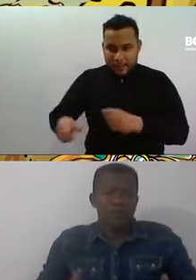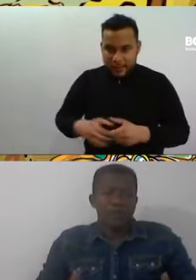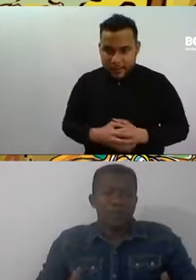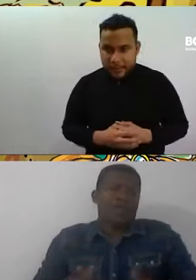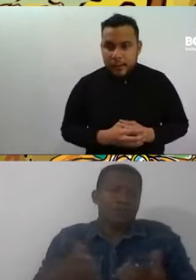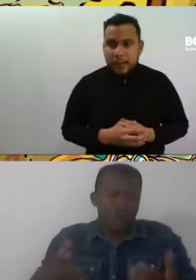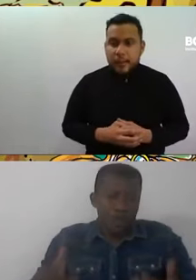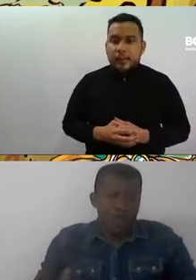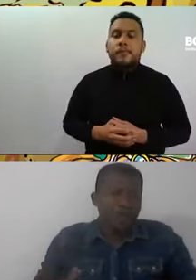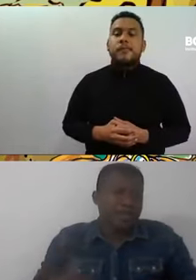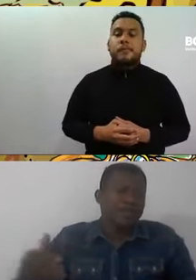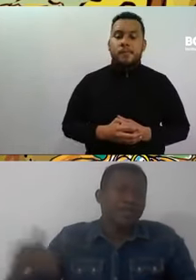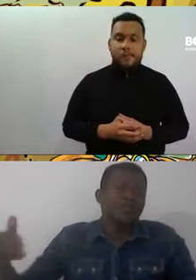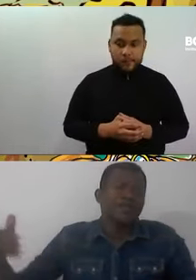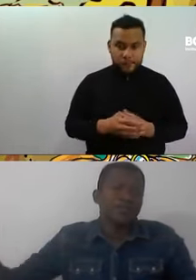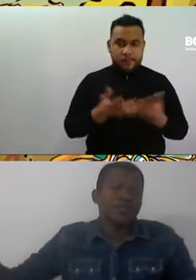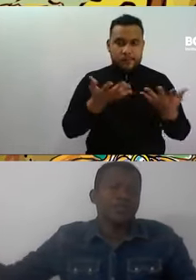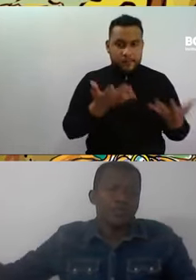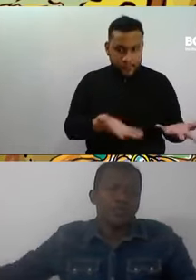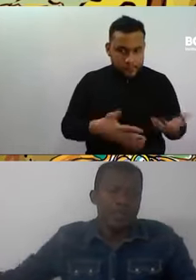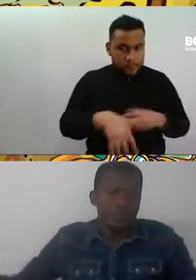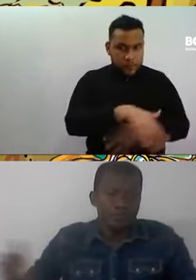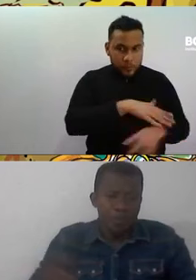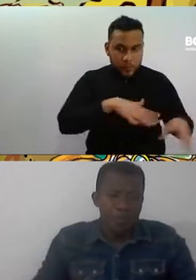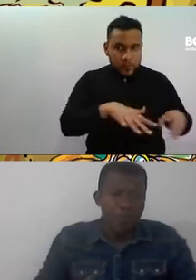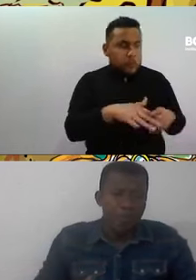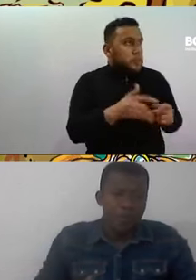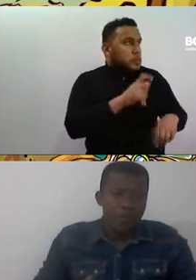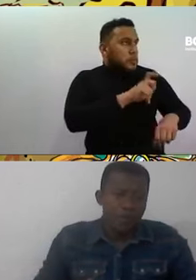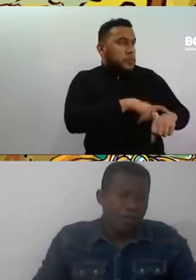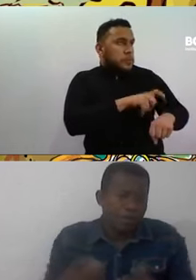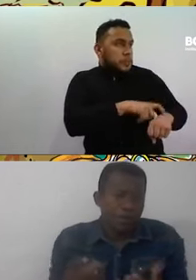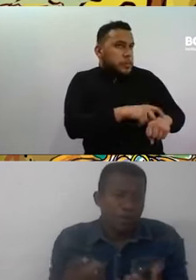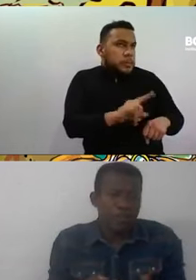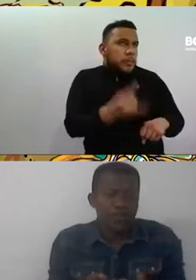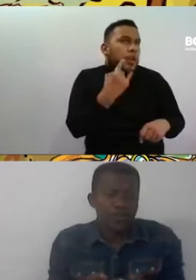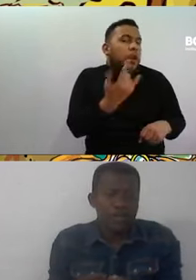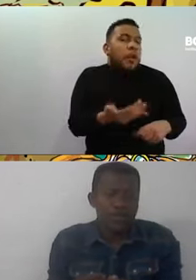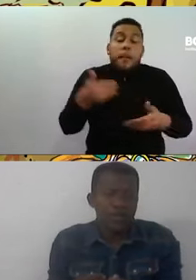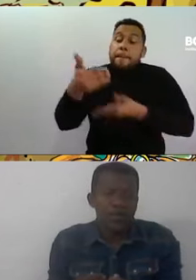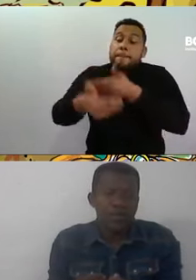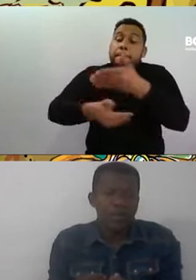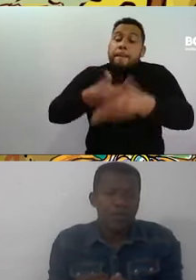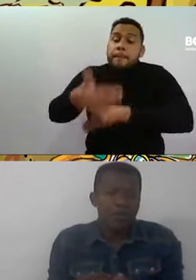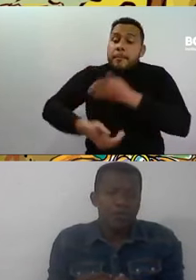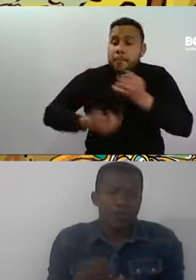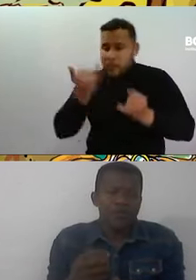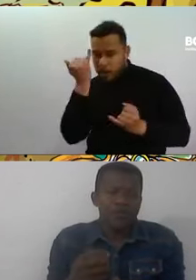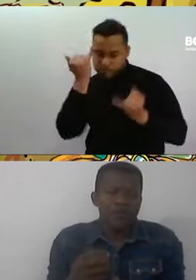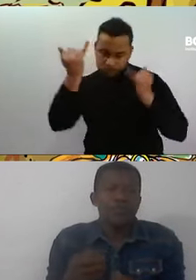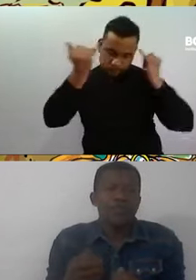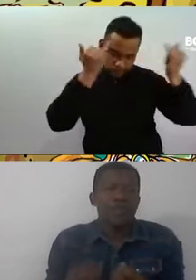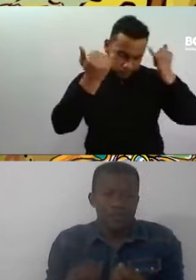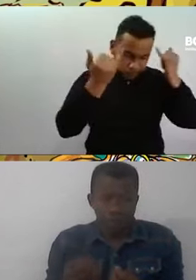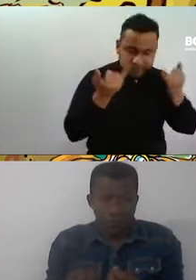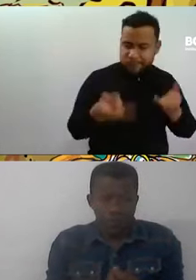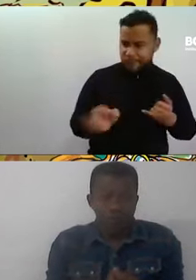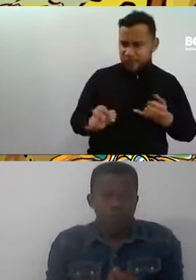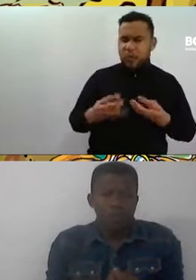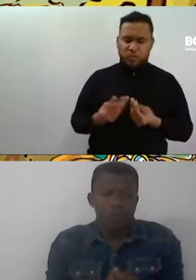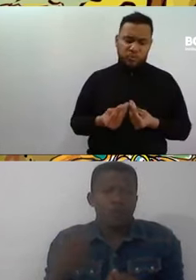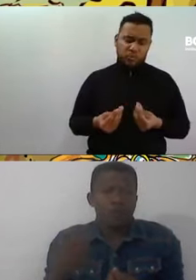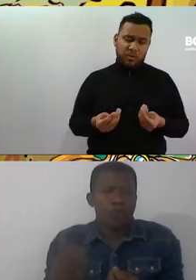gestación, es algo que va a requerir del mismo tiempo, porque los procesos creativos suelen ser muy